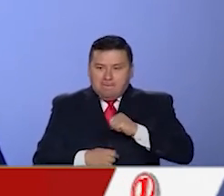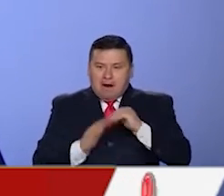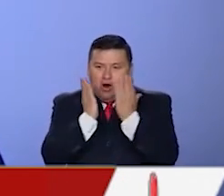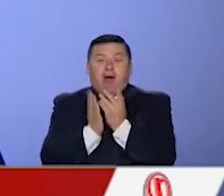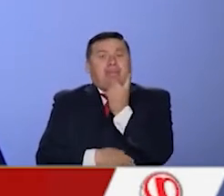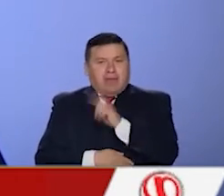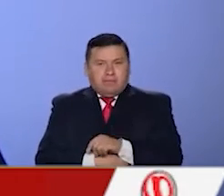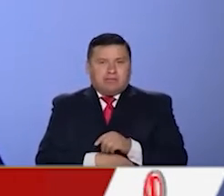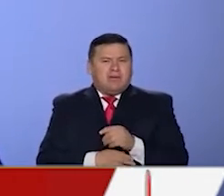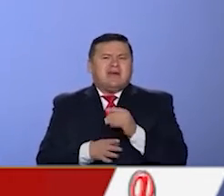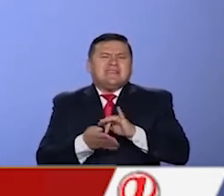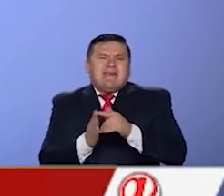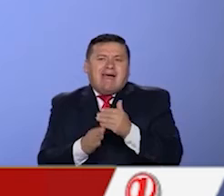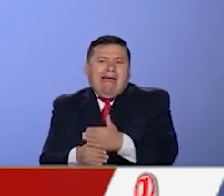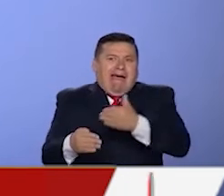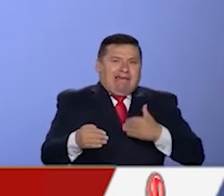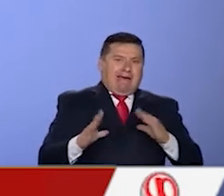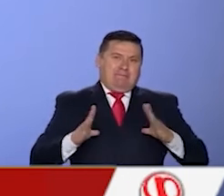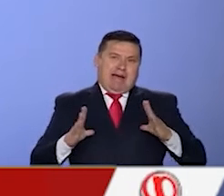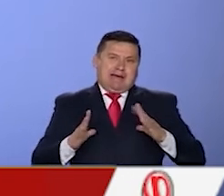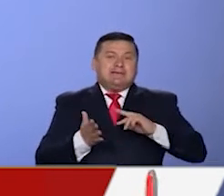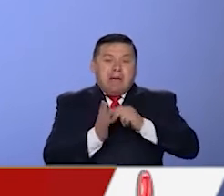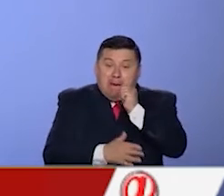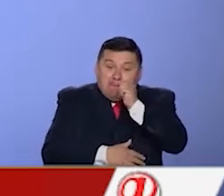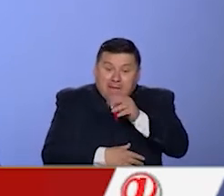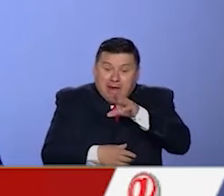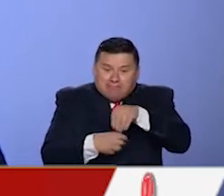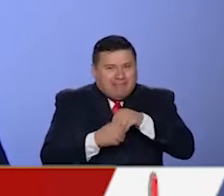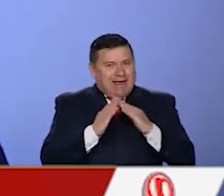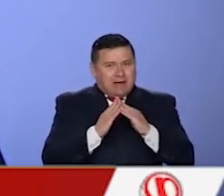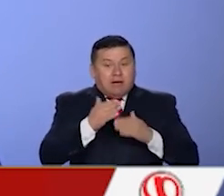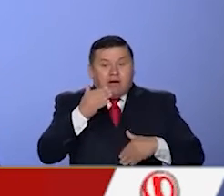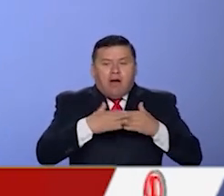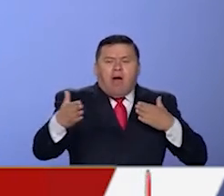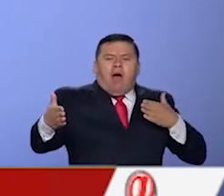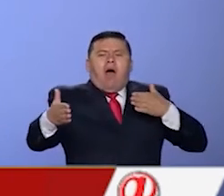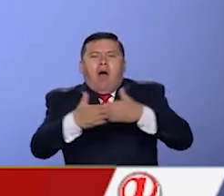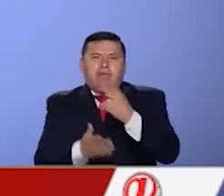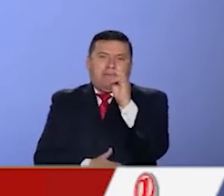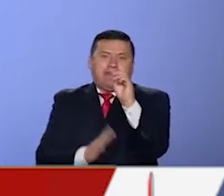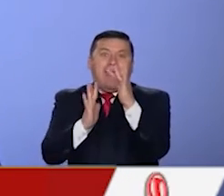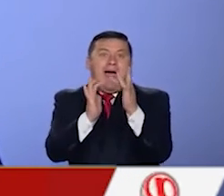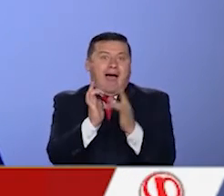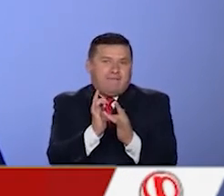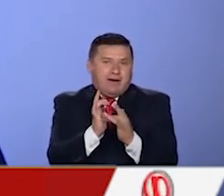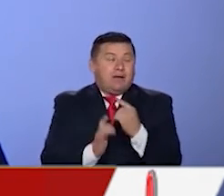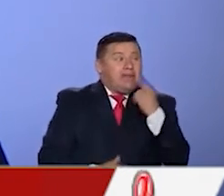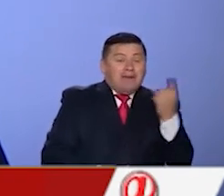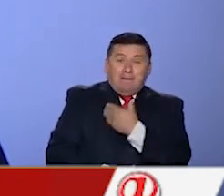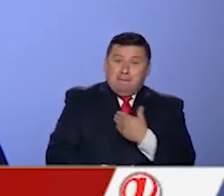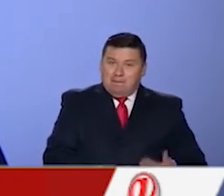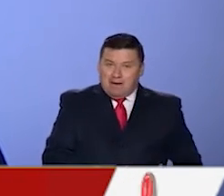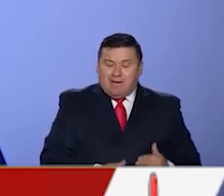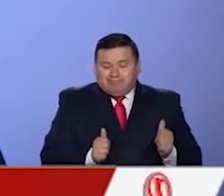uno. Adelantamos periodo de vacaciones, por eso si ustedes ven, desde mañana y hasta el 20 de abril estarán los niños en casa, como dijo